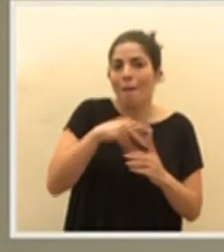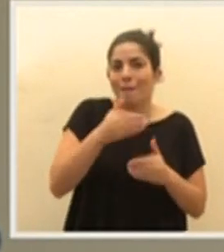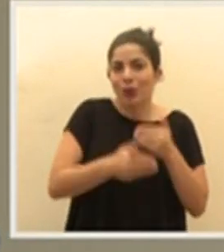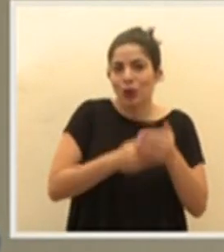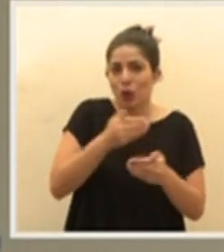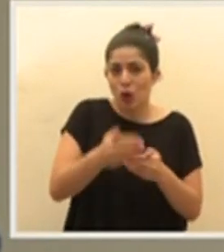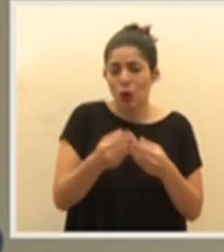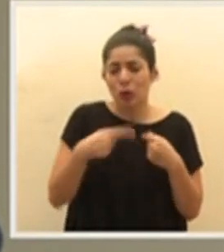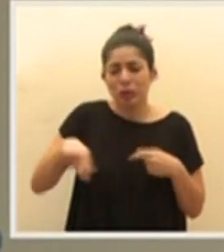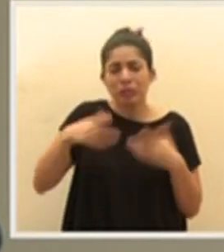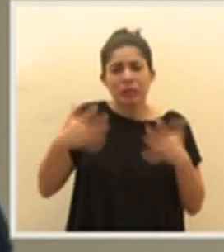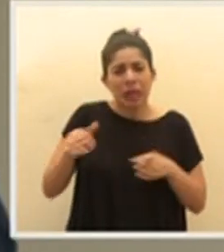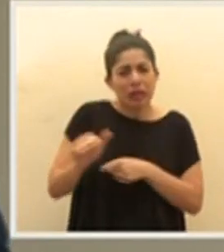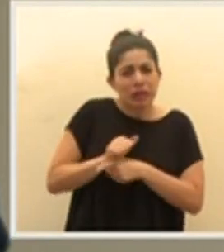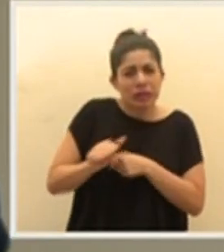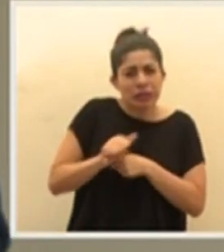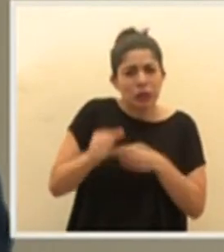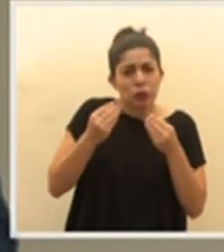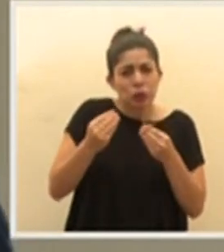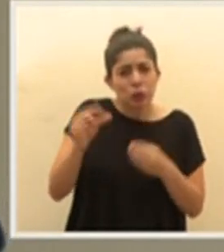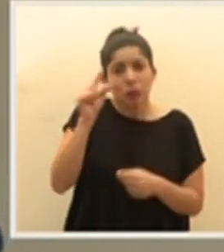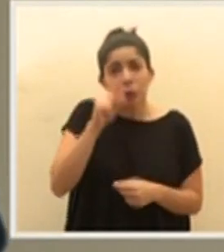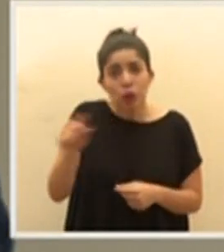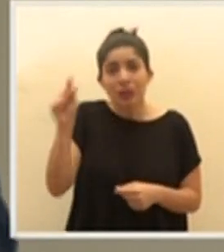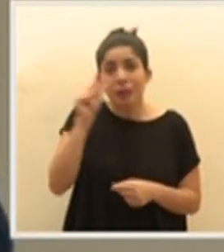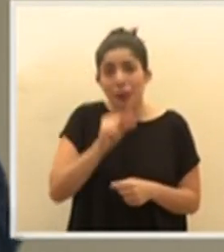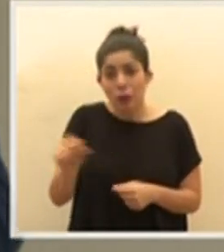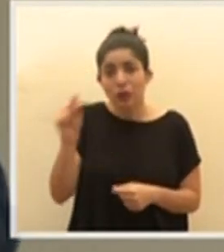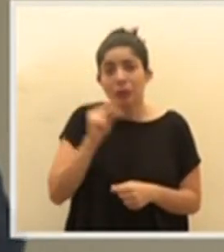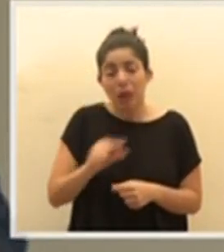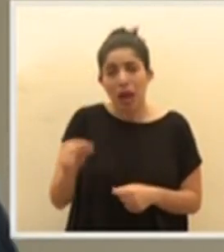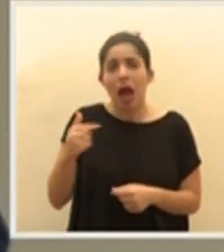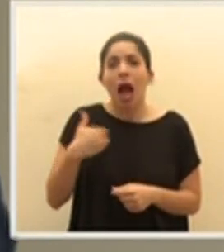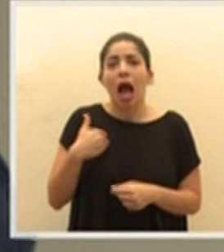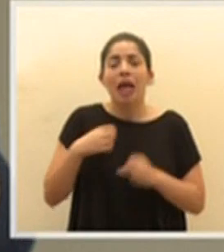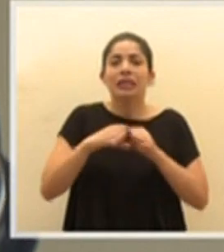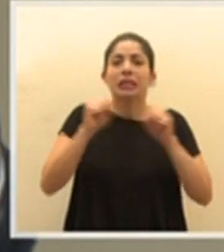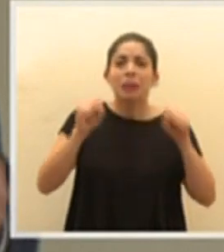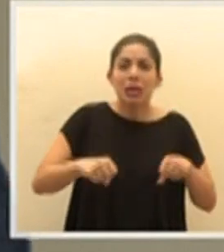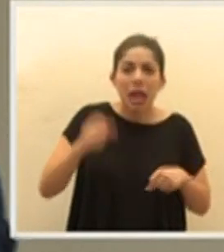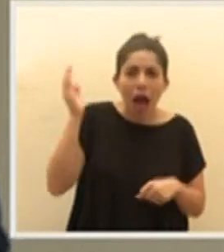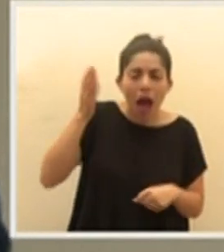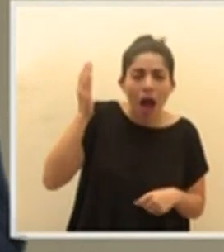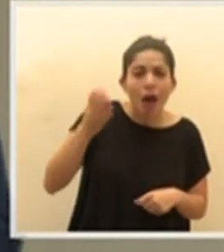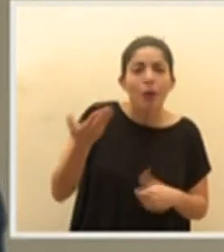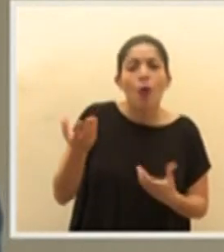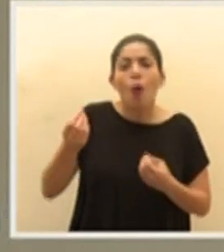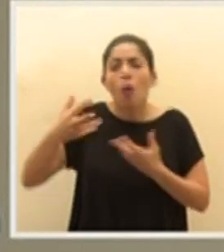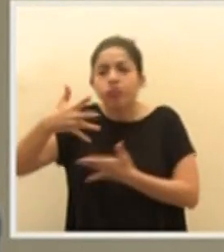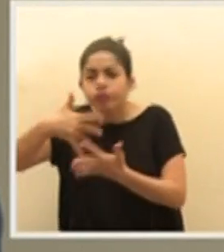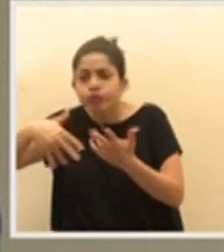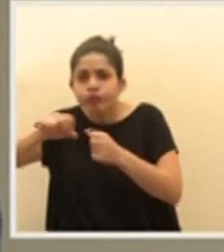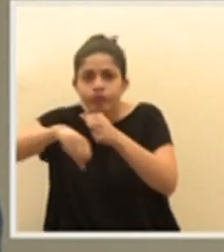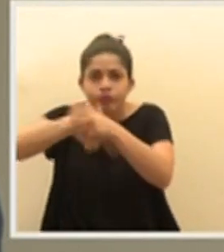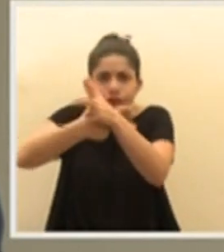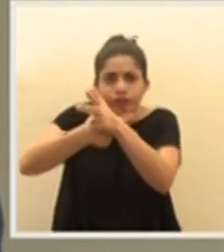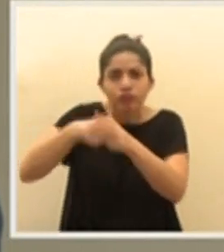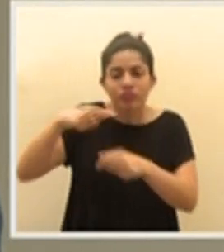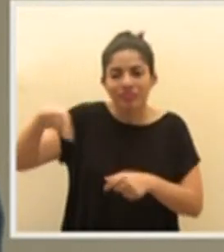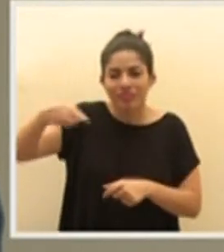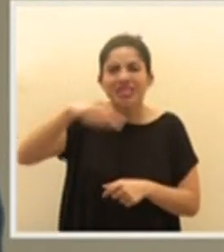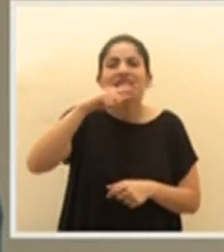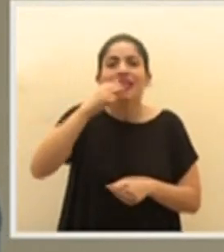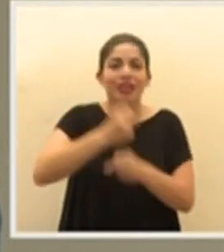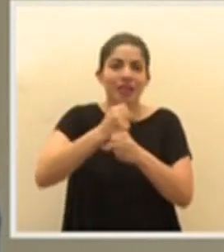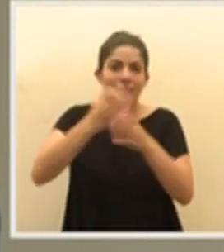mucho entrenamiento, todas las semanas hay seminarios o interacciones virtuales con todos